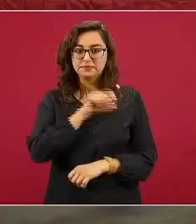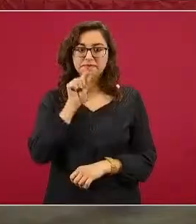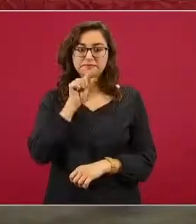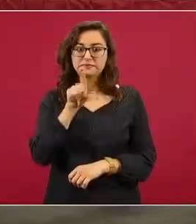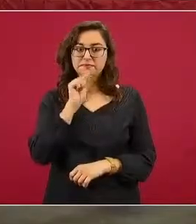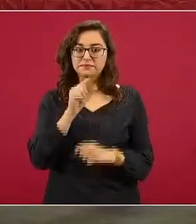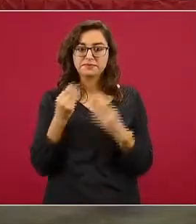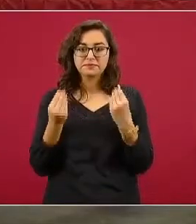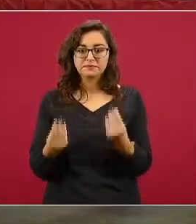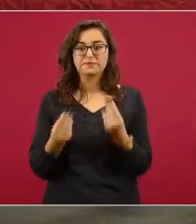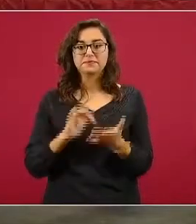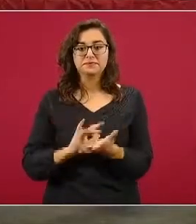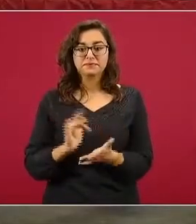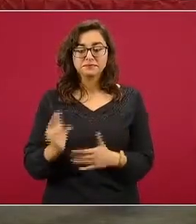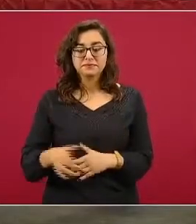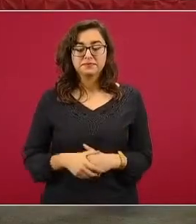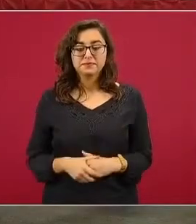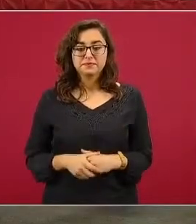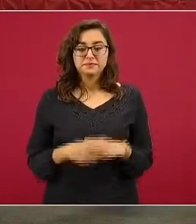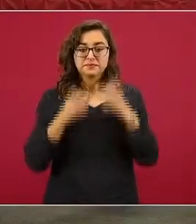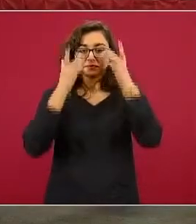Muchísimas gracias. Con mucho gusto.